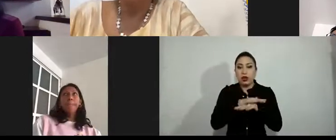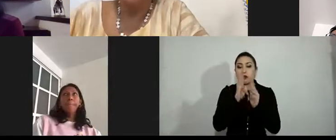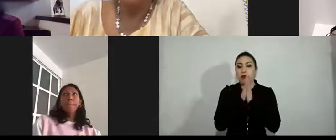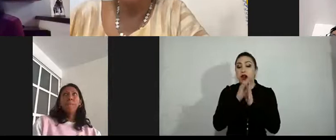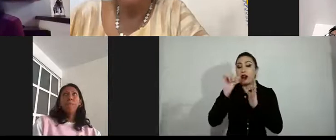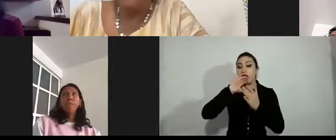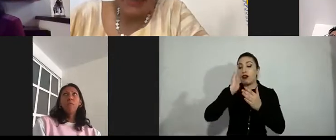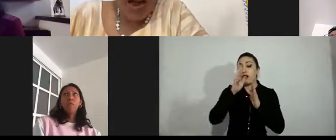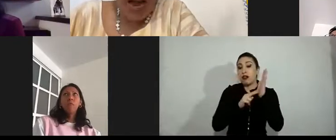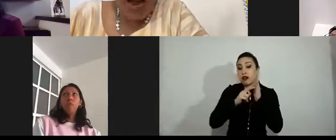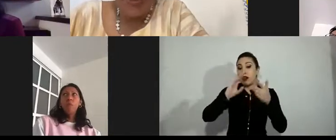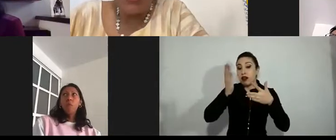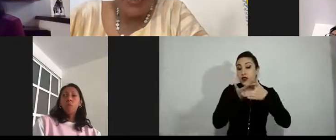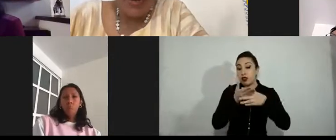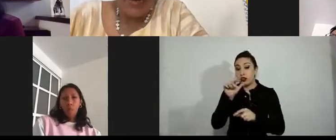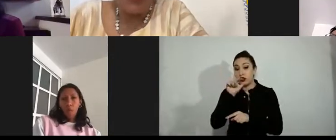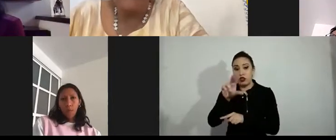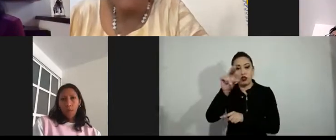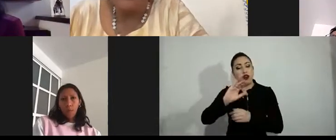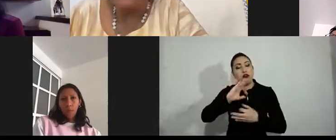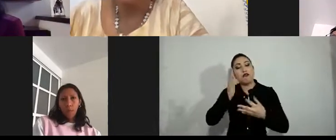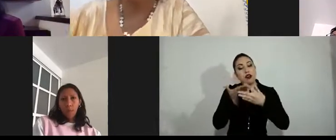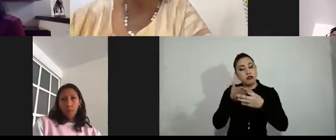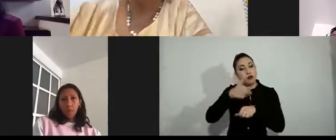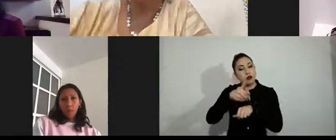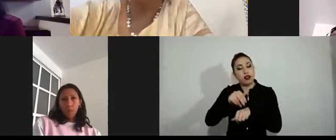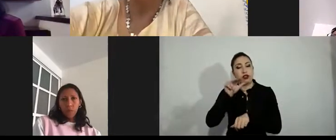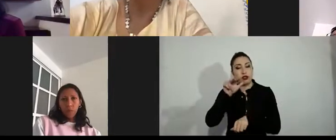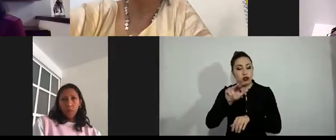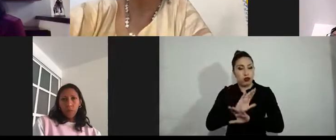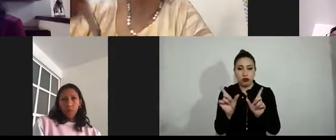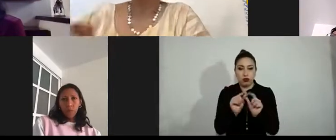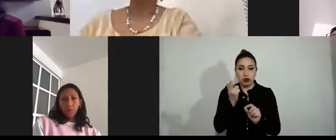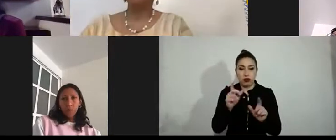la referencia al número de la fracción Gracias